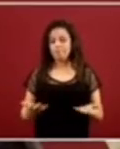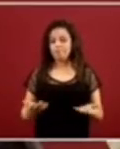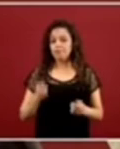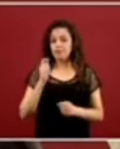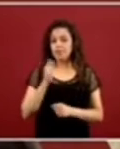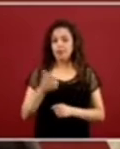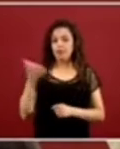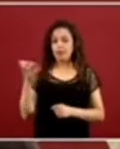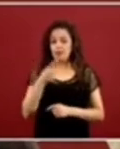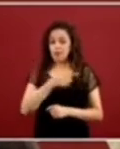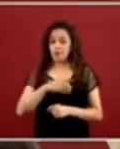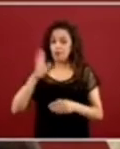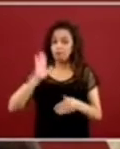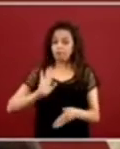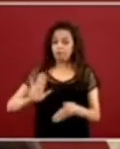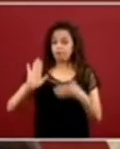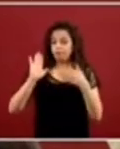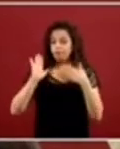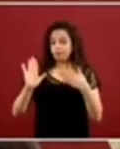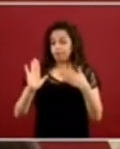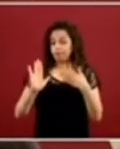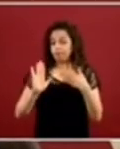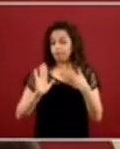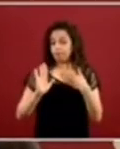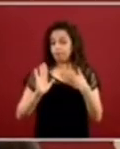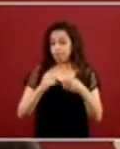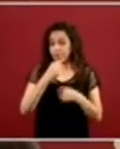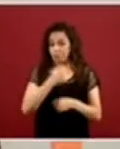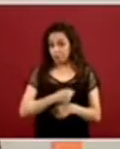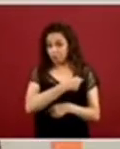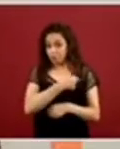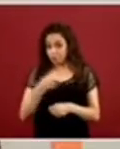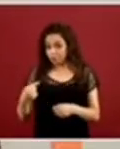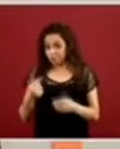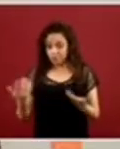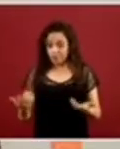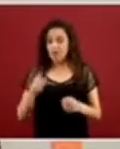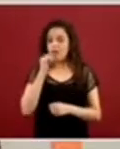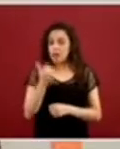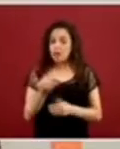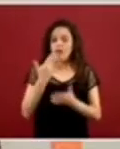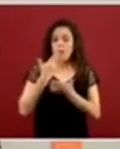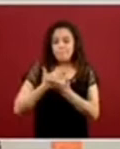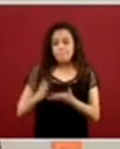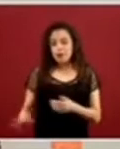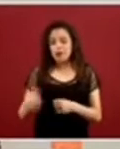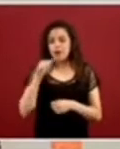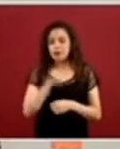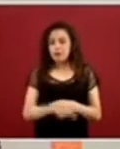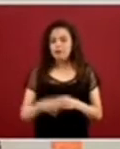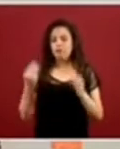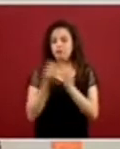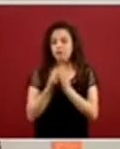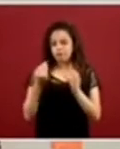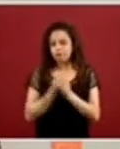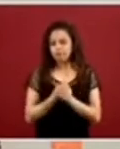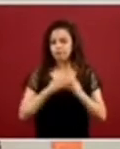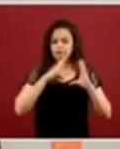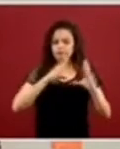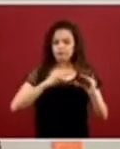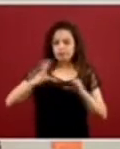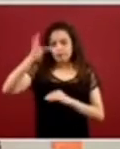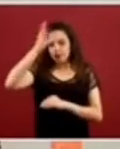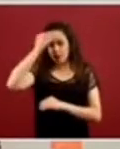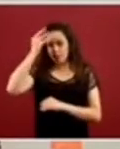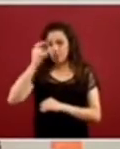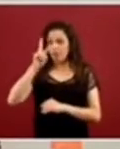su juramento hipocrático, pero además de todo, la capacitación. Tenemos médicos especialistas extraordinarios